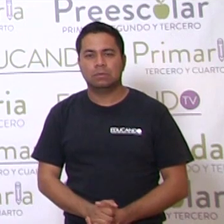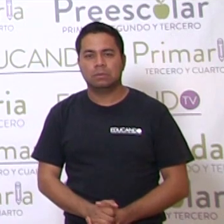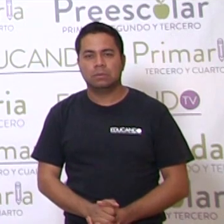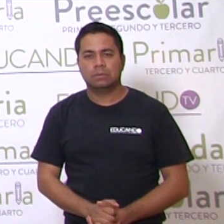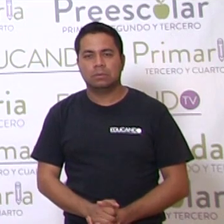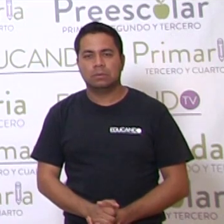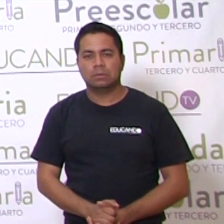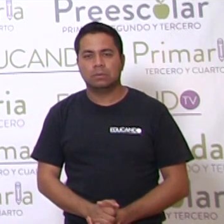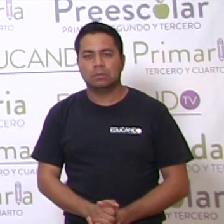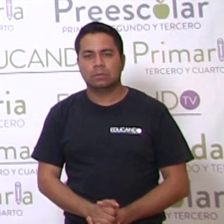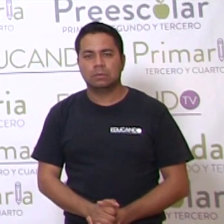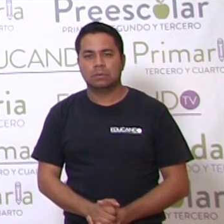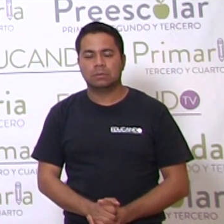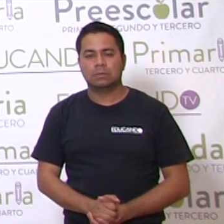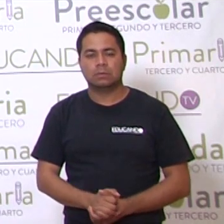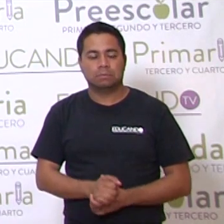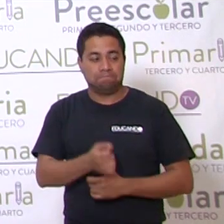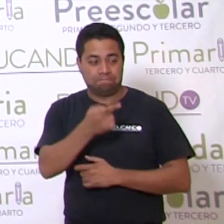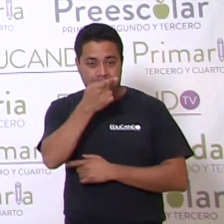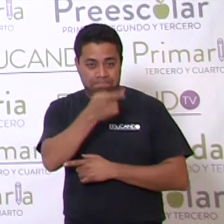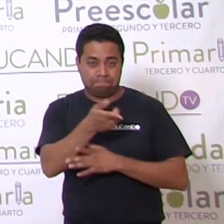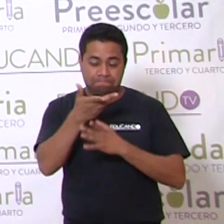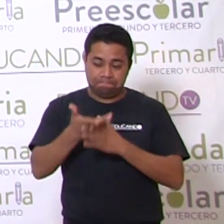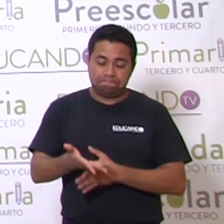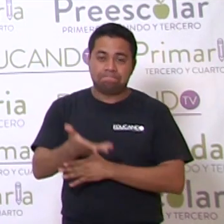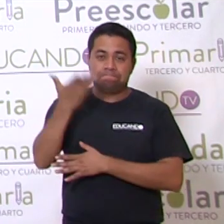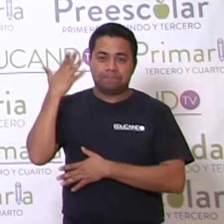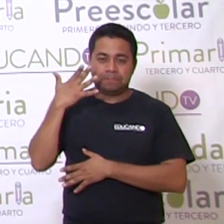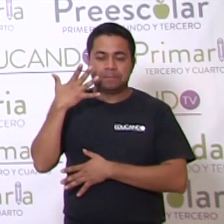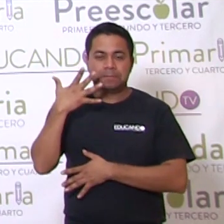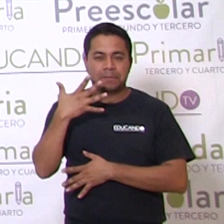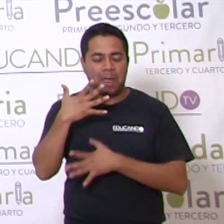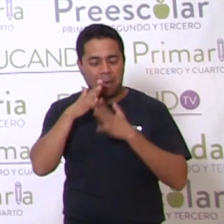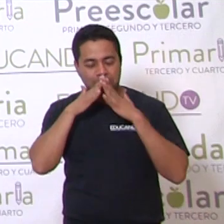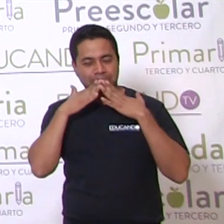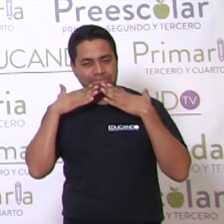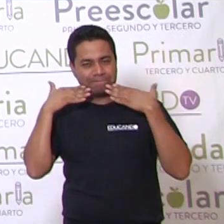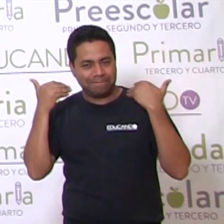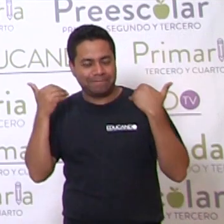muy buen humor, bien.